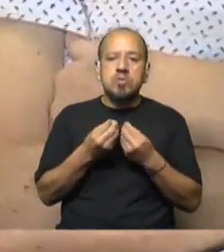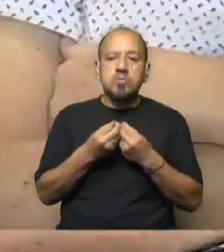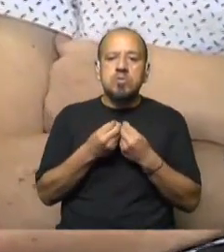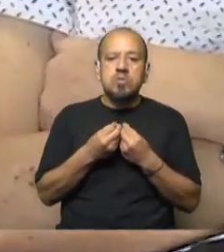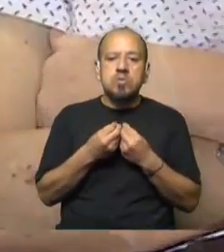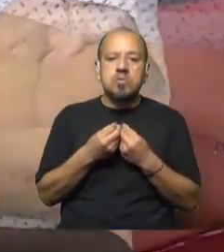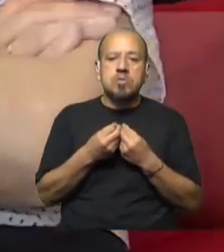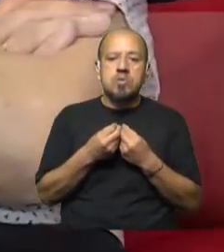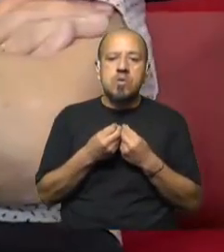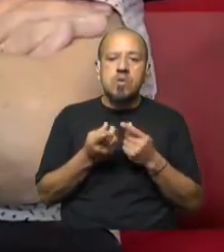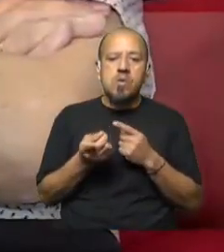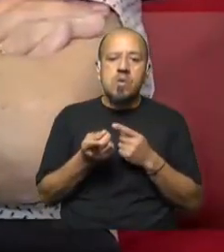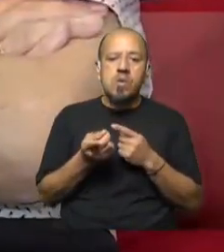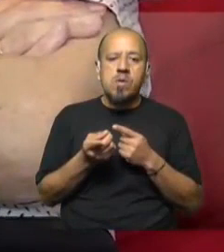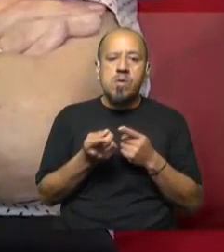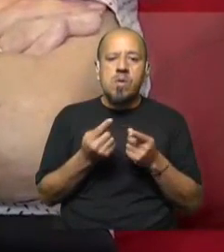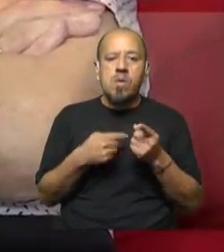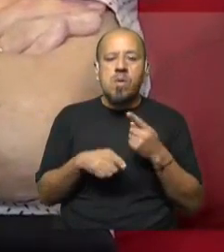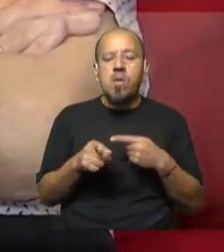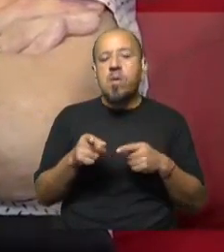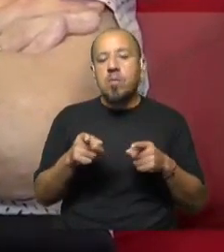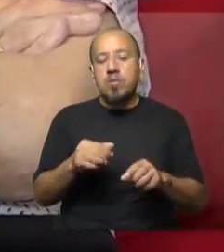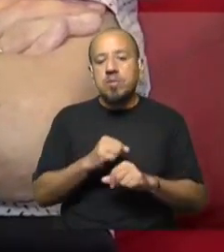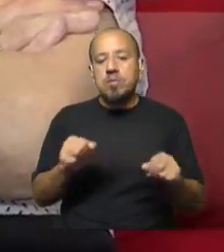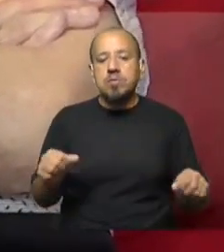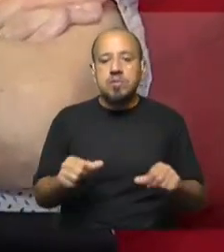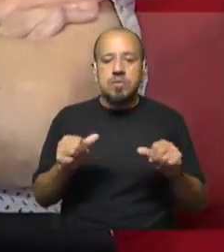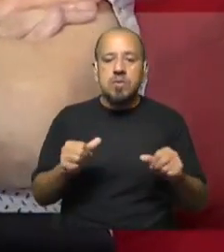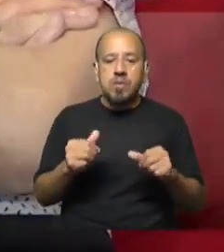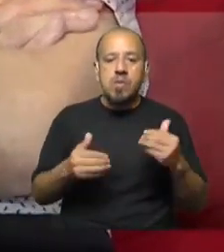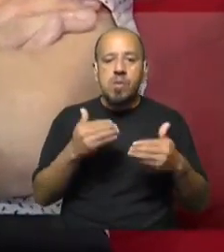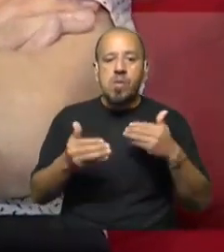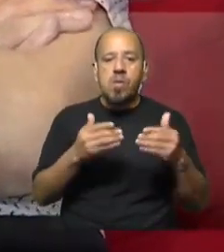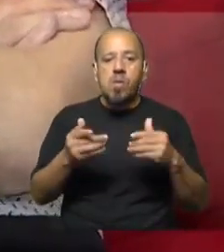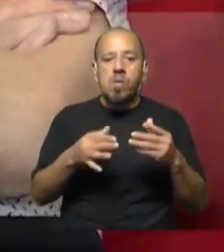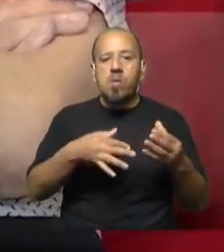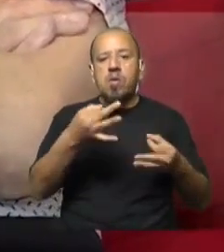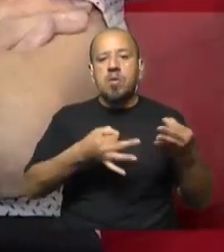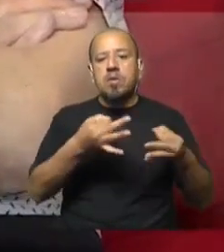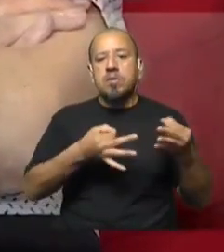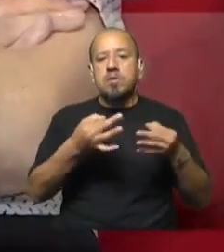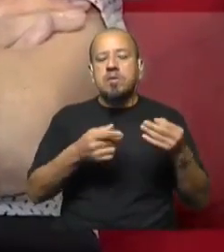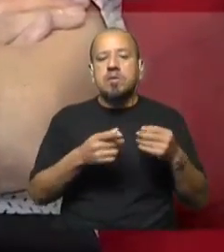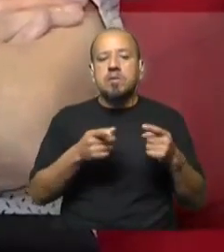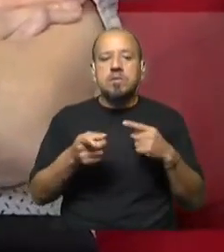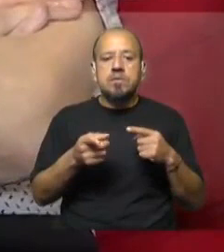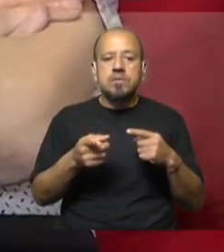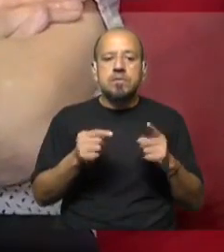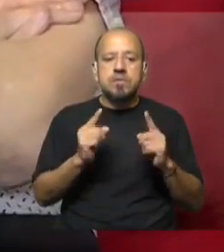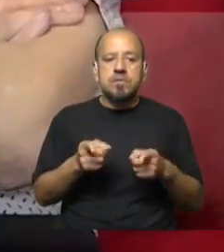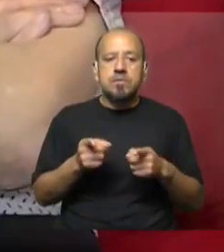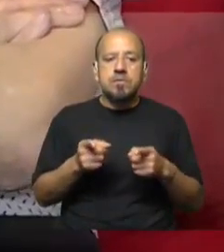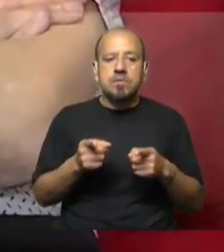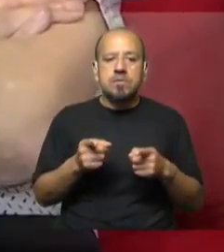Y vos, Isaac, pudiste hacer una carrera como contador, también te especializaste